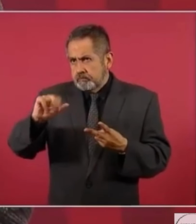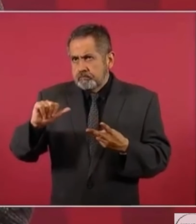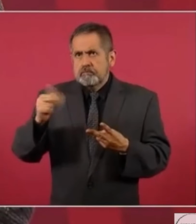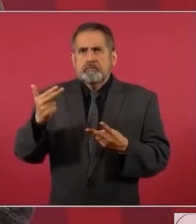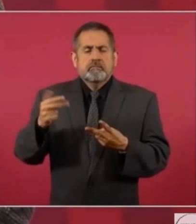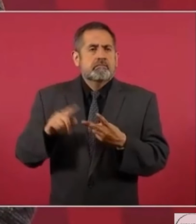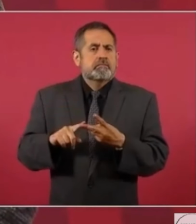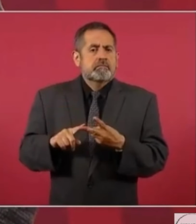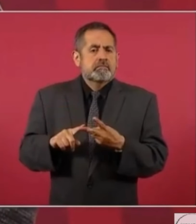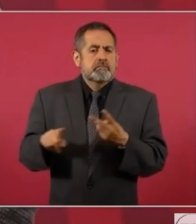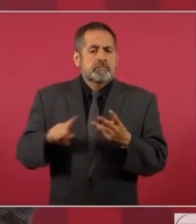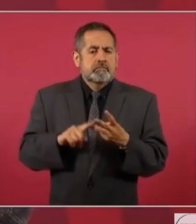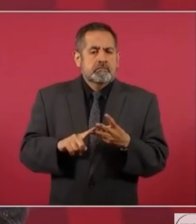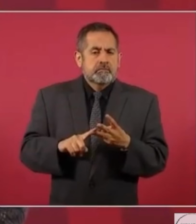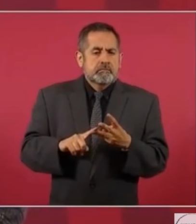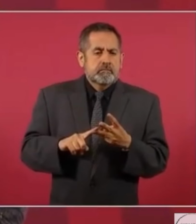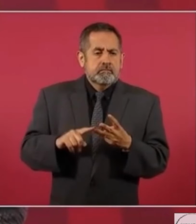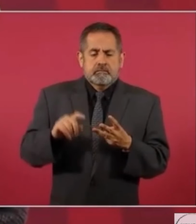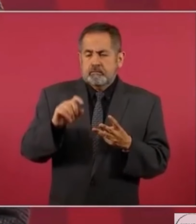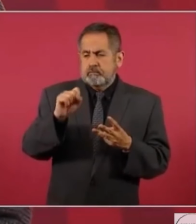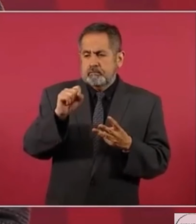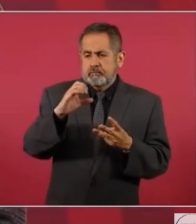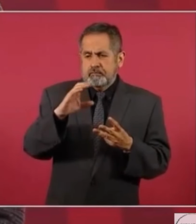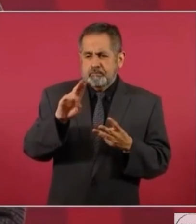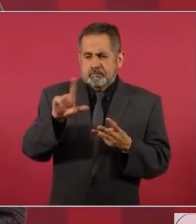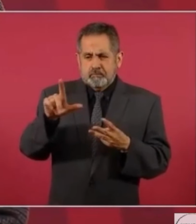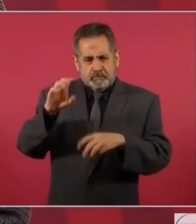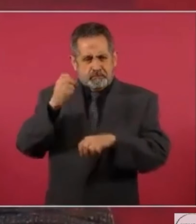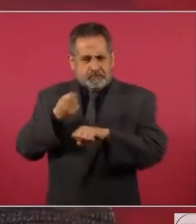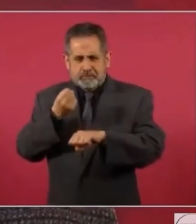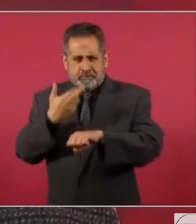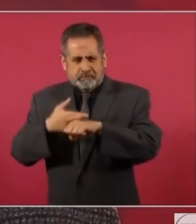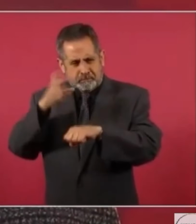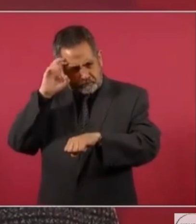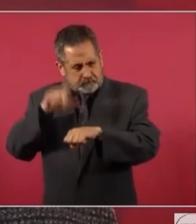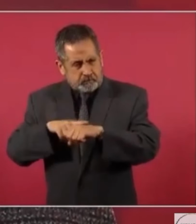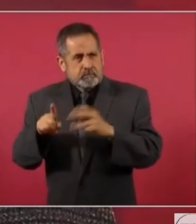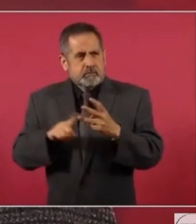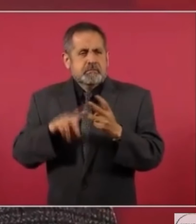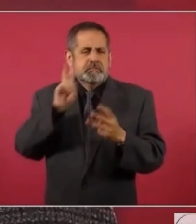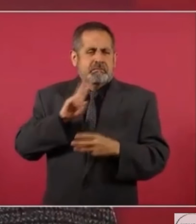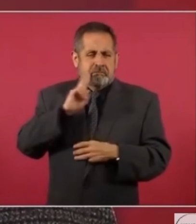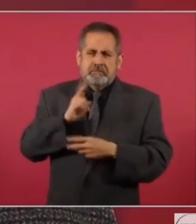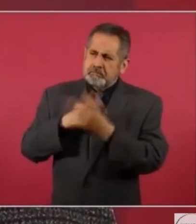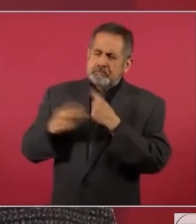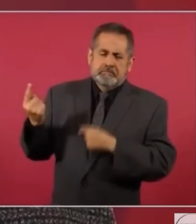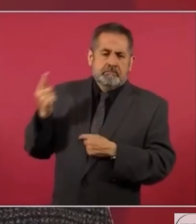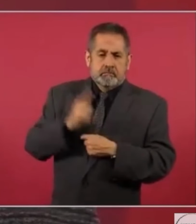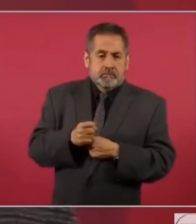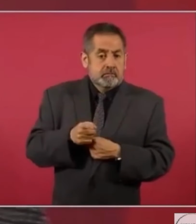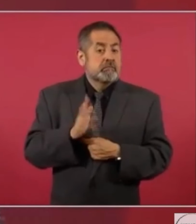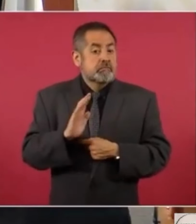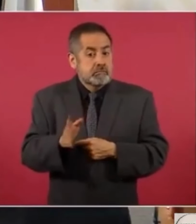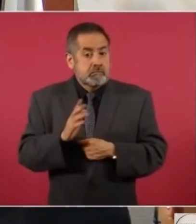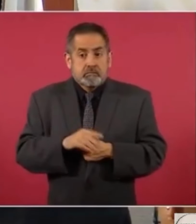la Secretaría de Cultura, a ver si un día vienen, porque se han recuperado